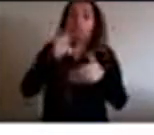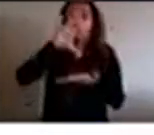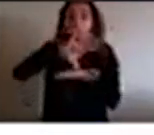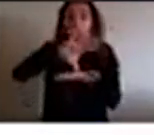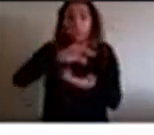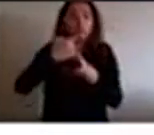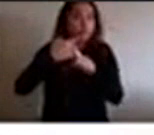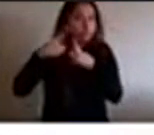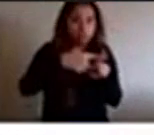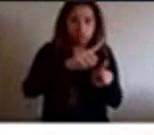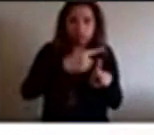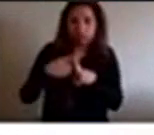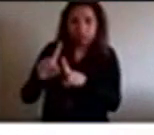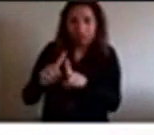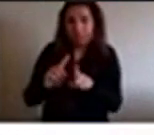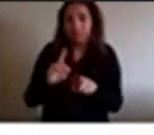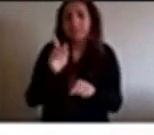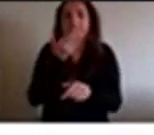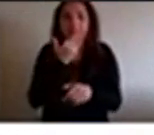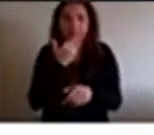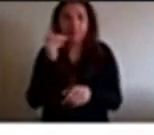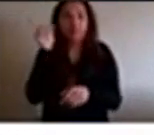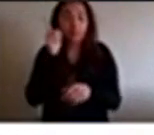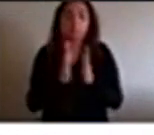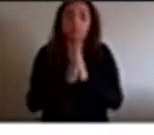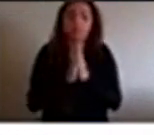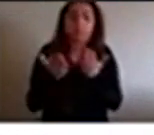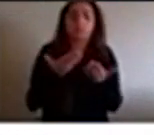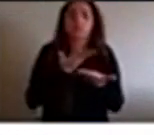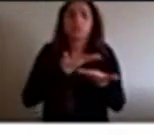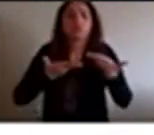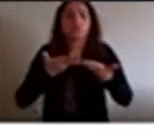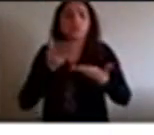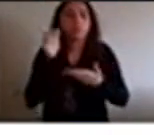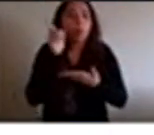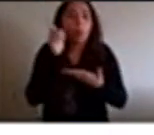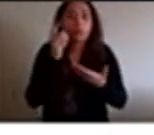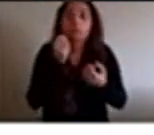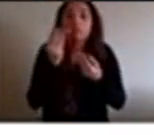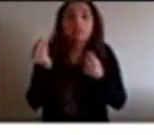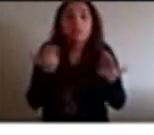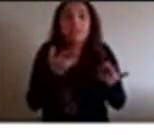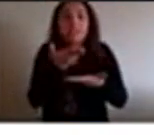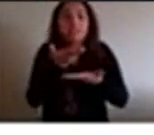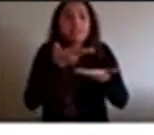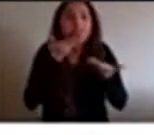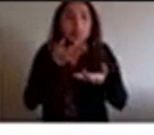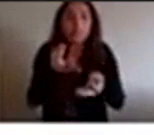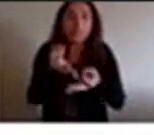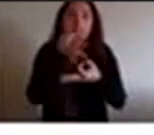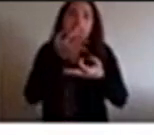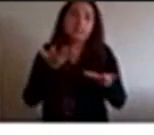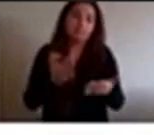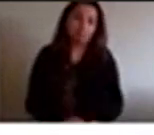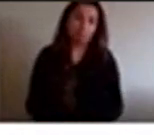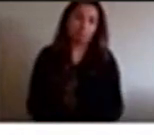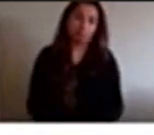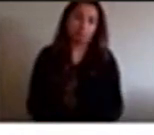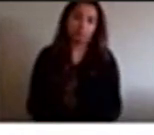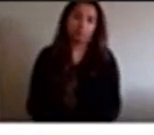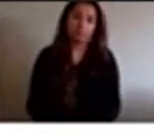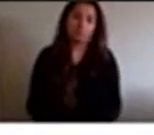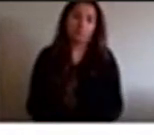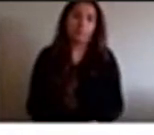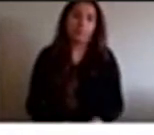que queremos escucharte, tus palabras de bienvenida, y muchas gracias también por asistir.